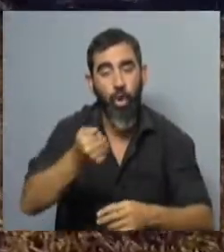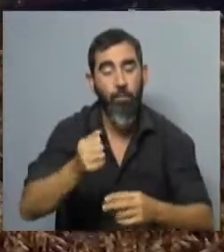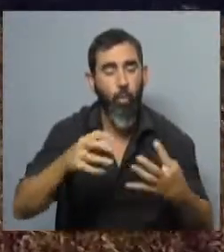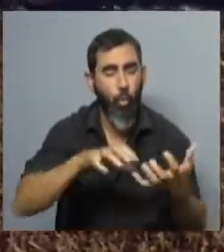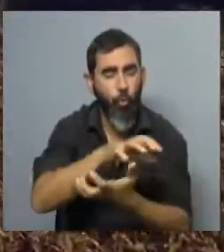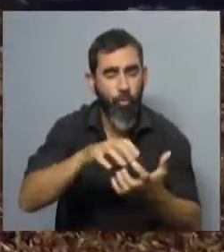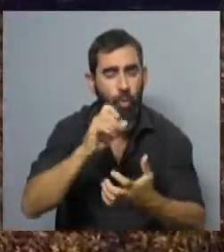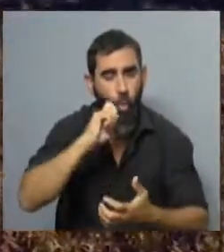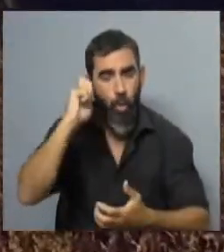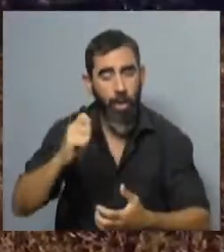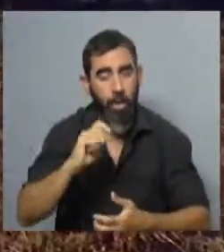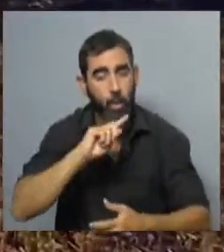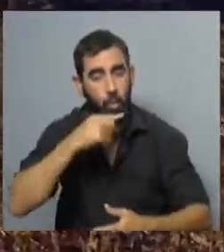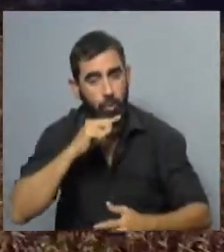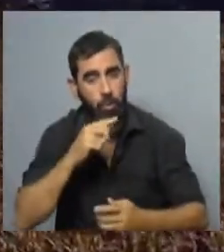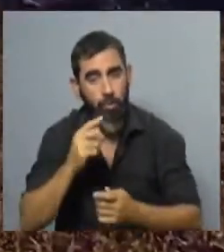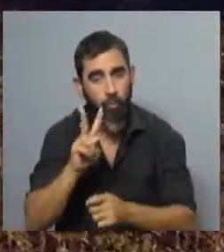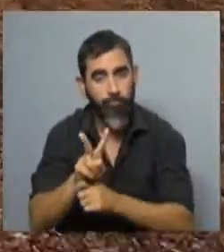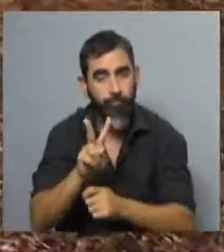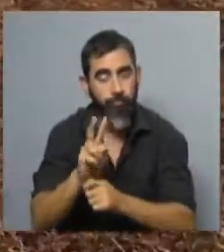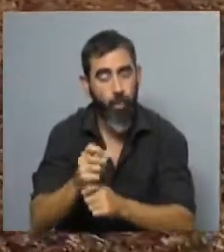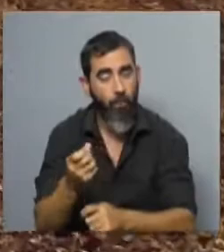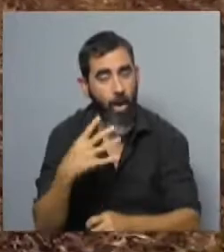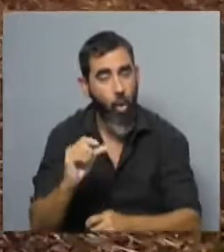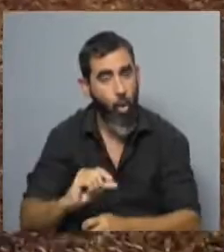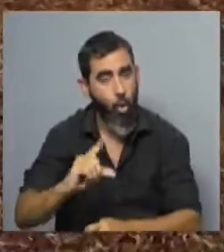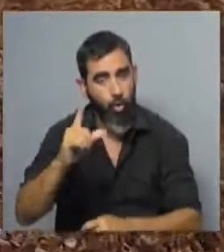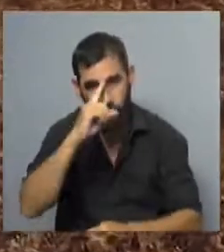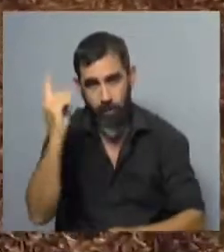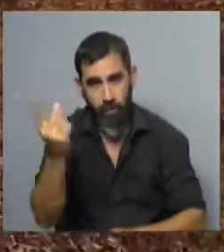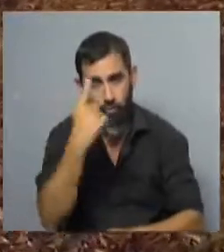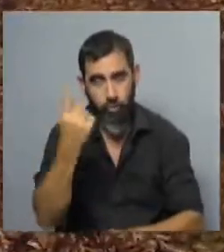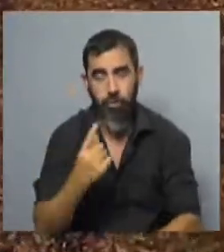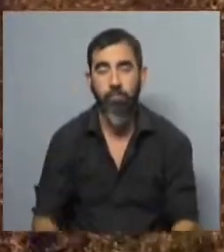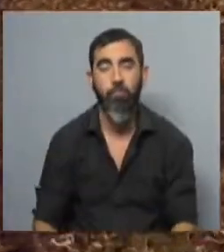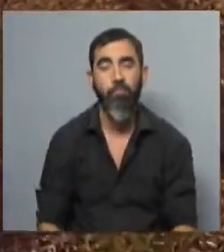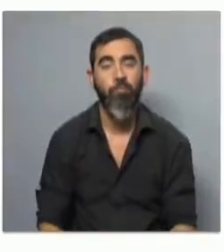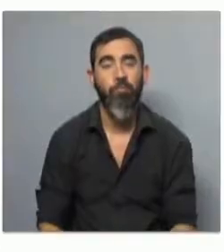entre Ucrania y Rusia para contener alza de precios internacionales.